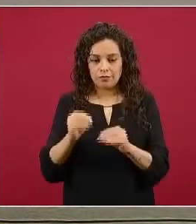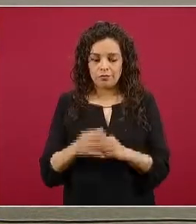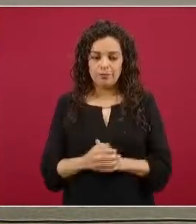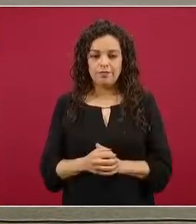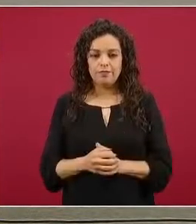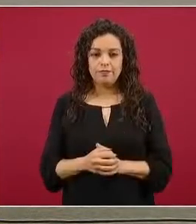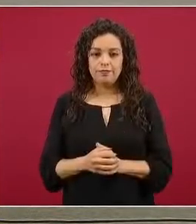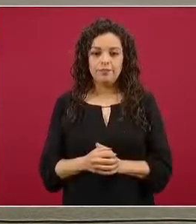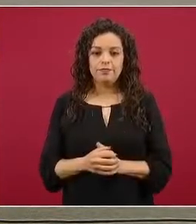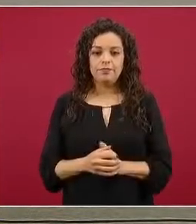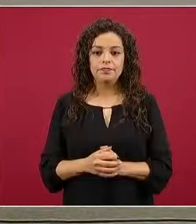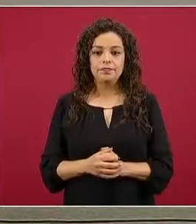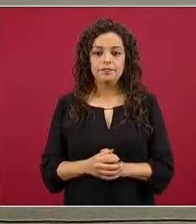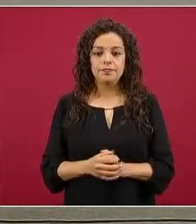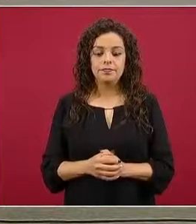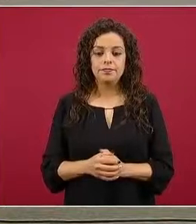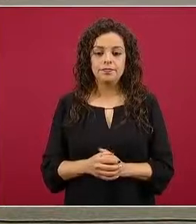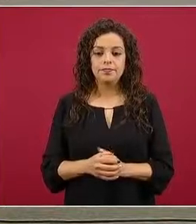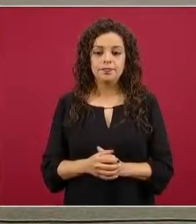¿Sí?